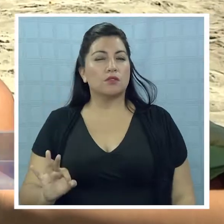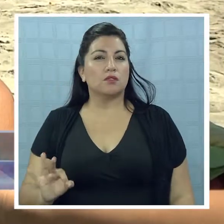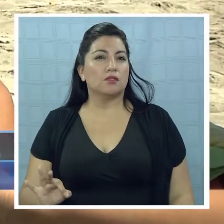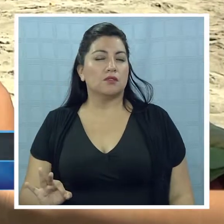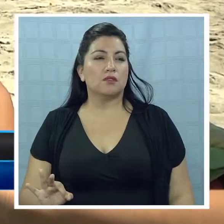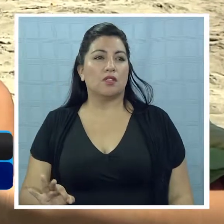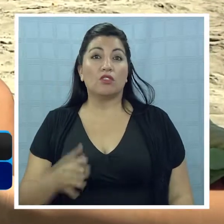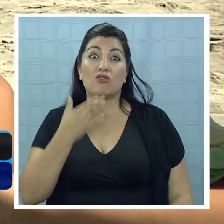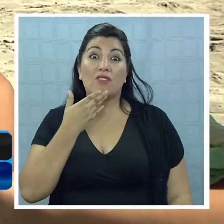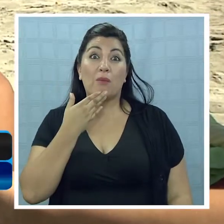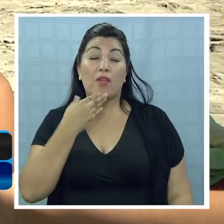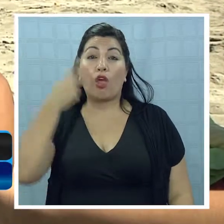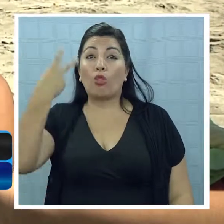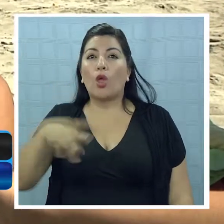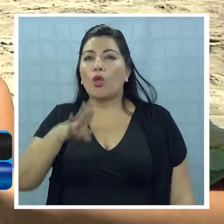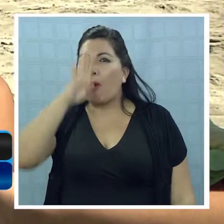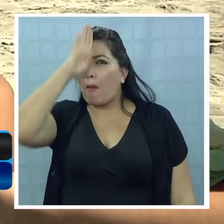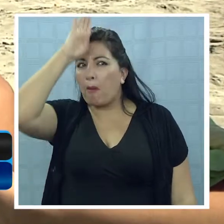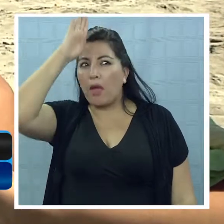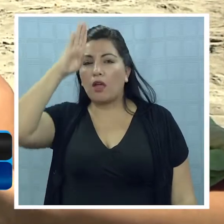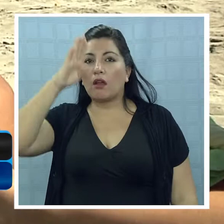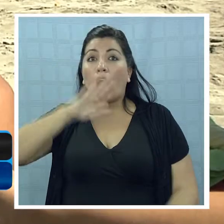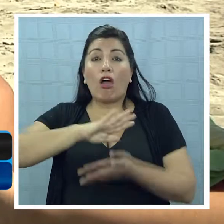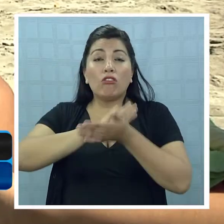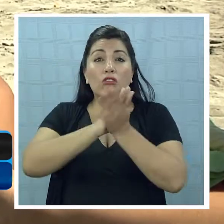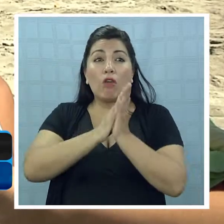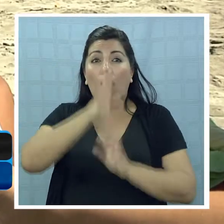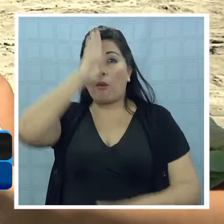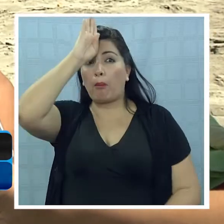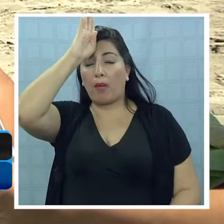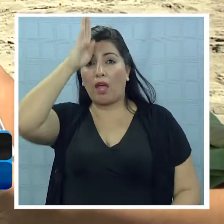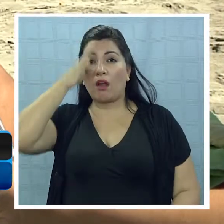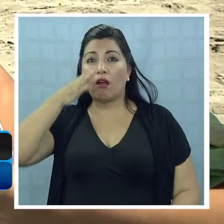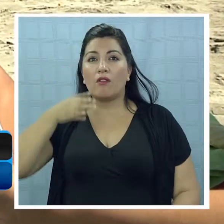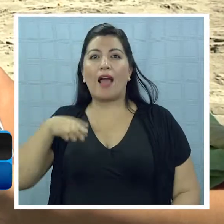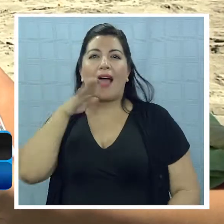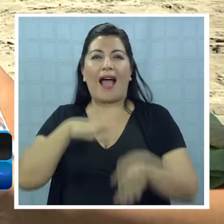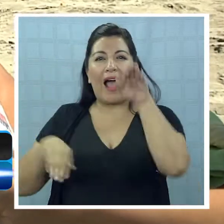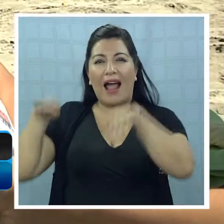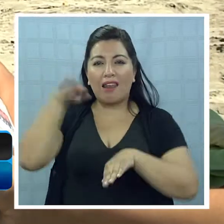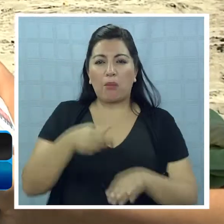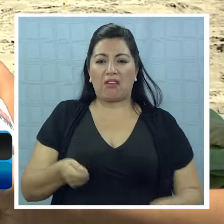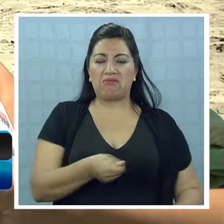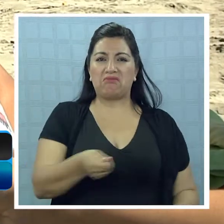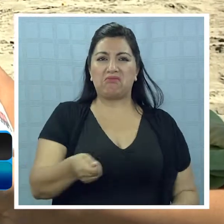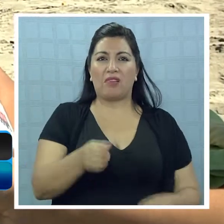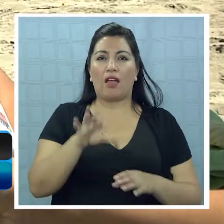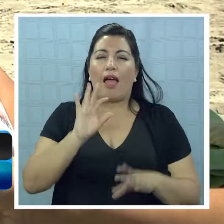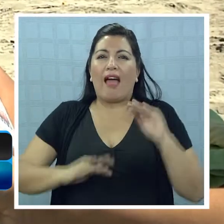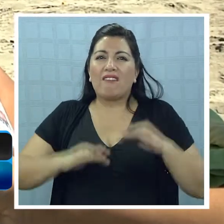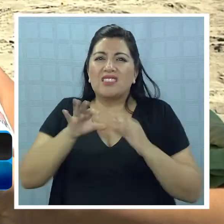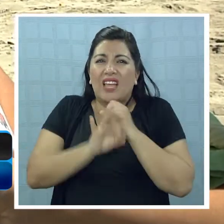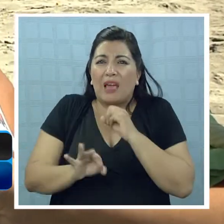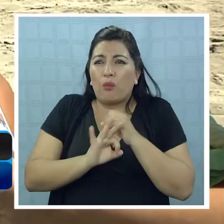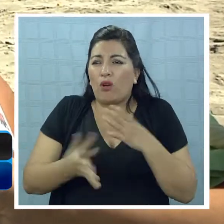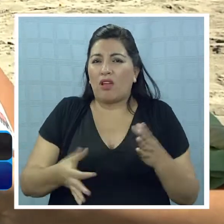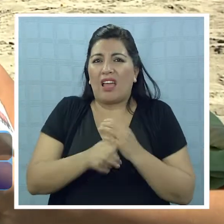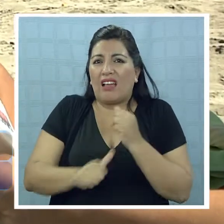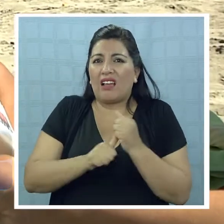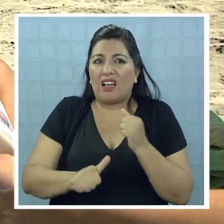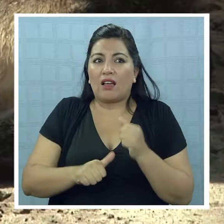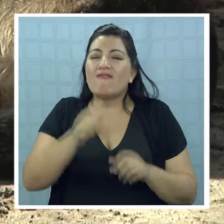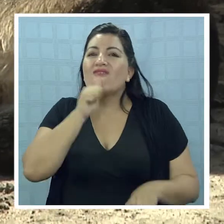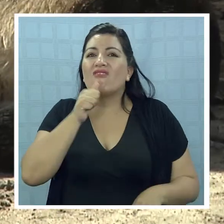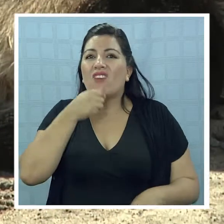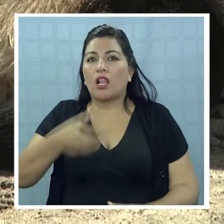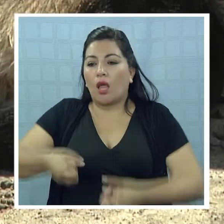eso súmele lo que son dueños de los perros de acá alrededor, que todos salen con sus perros y mascotas a la playa y dejan la excreta, la orina, y nadie